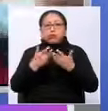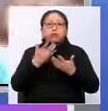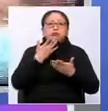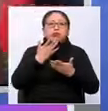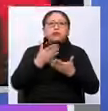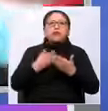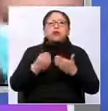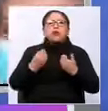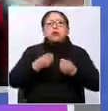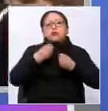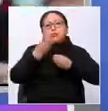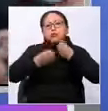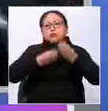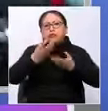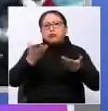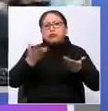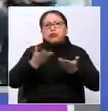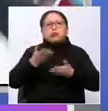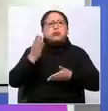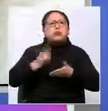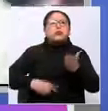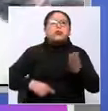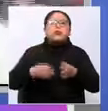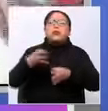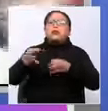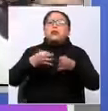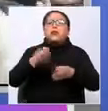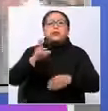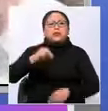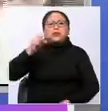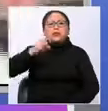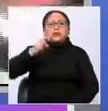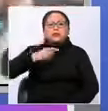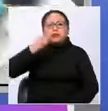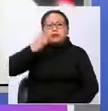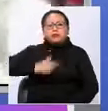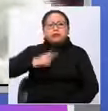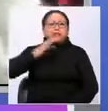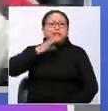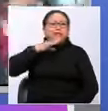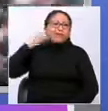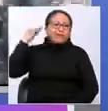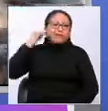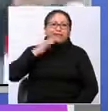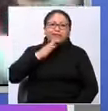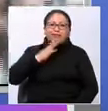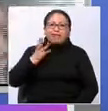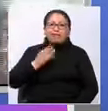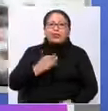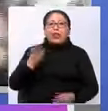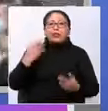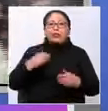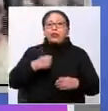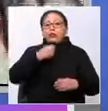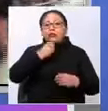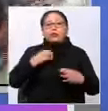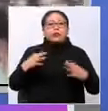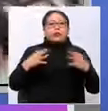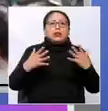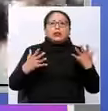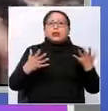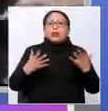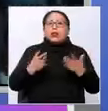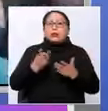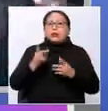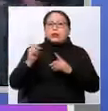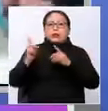va a declarar, pero que no tenía que dar por qué explicaciones. En una conferencia de prensa muy nervioso y sin contestar